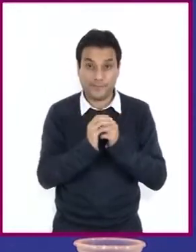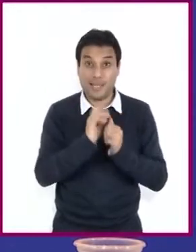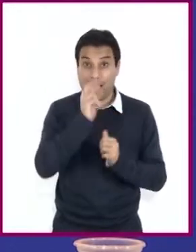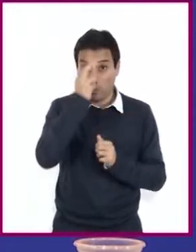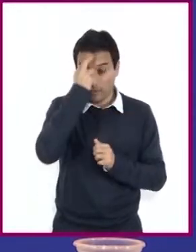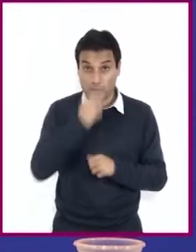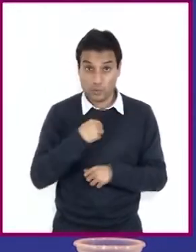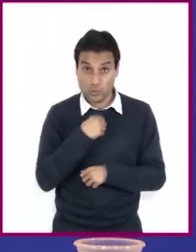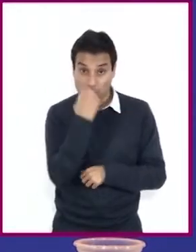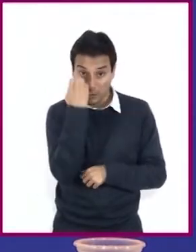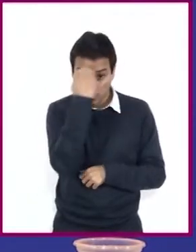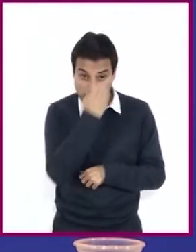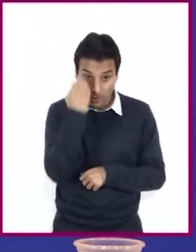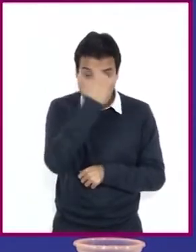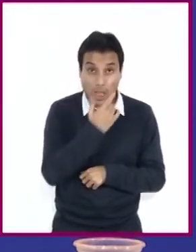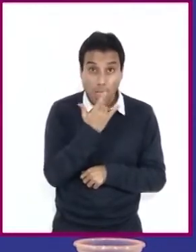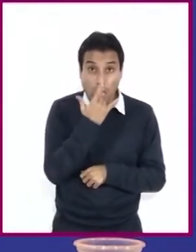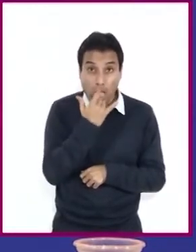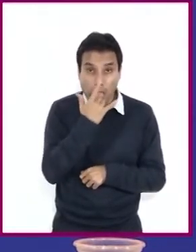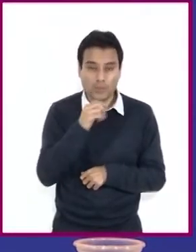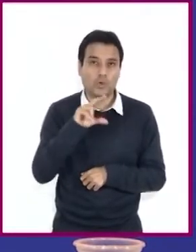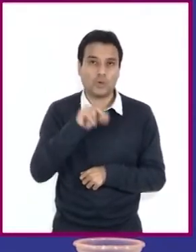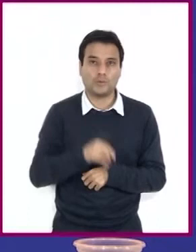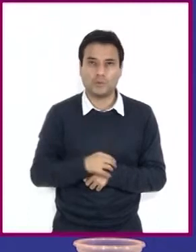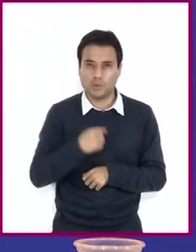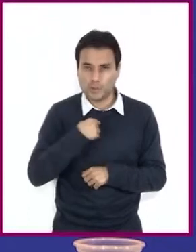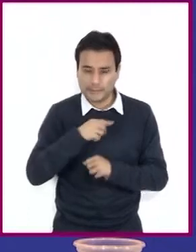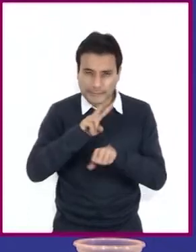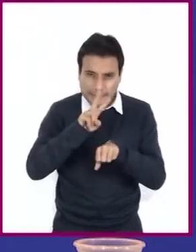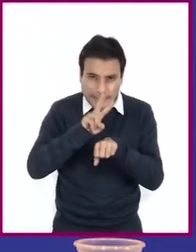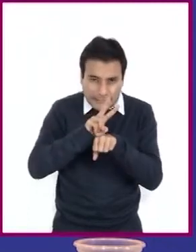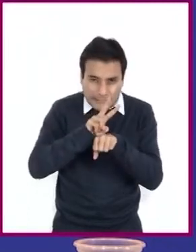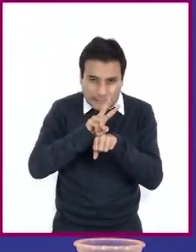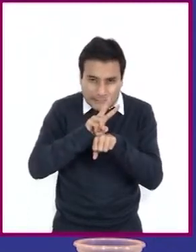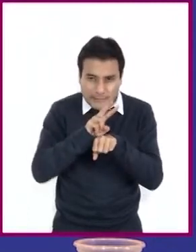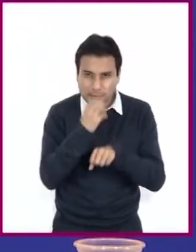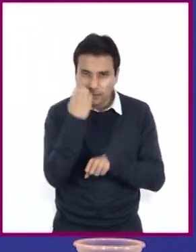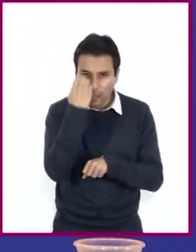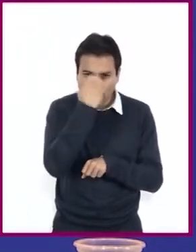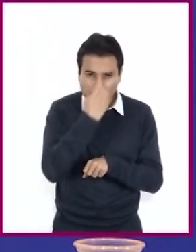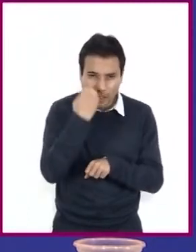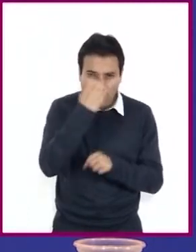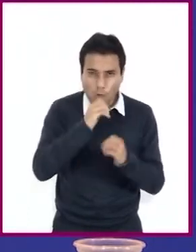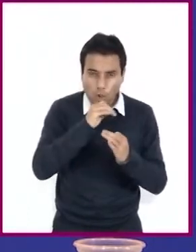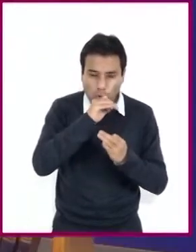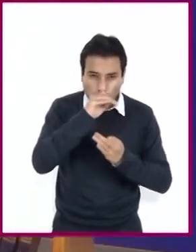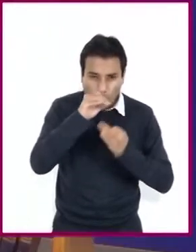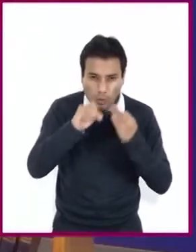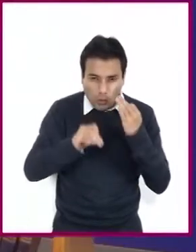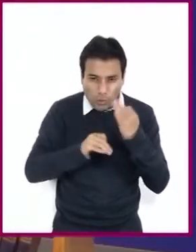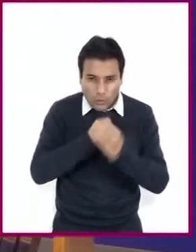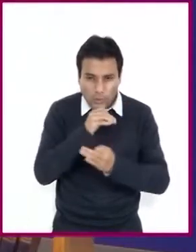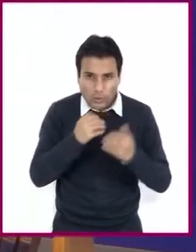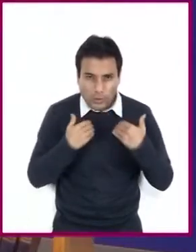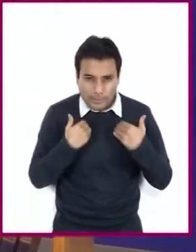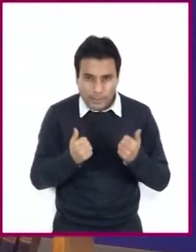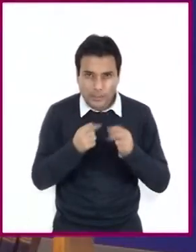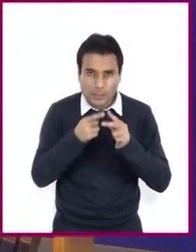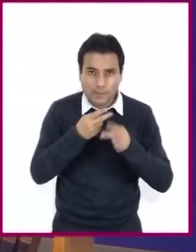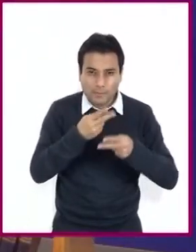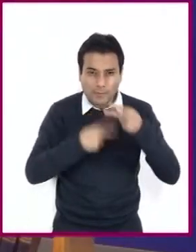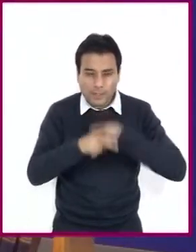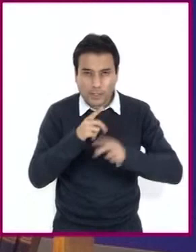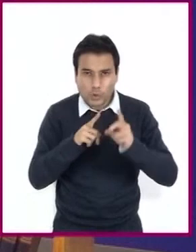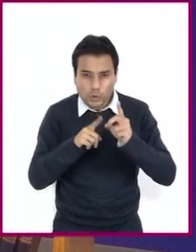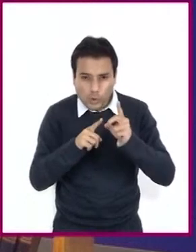es mirar a simple vista, sino contemplar los acontecimientos o fenómenos para comprender su origen,